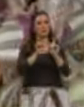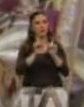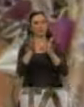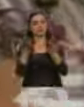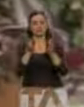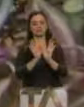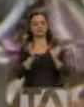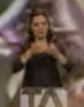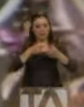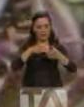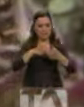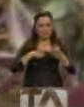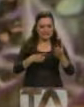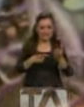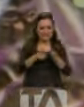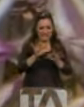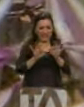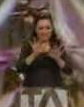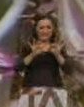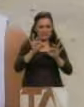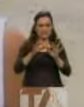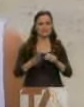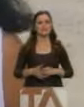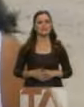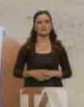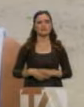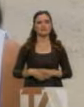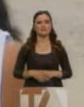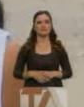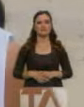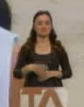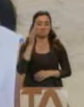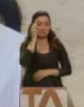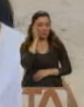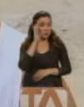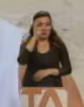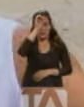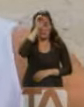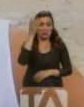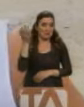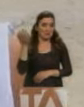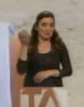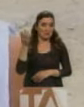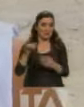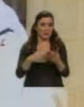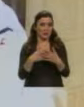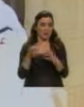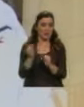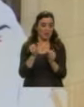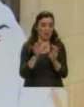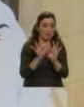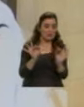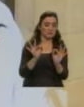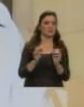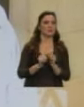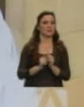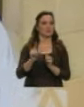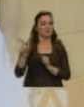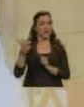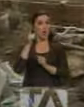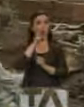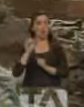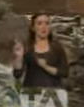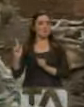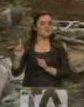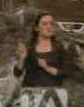estaba buscando. Ahí tiene la larva, amigo. No, yo no pensaba. Si no, yo todito los días barro. Más adelante, don Leónidas se